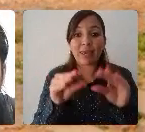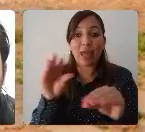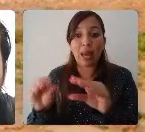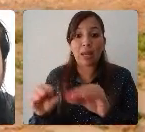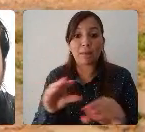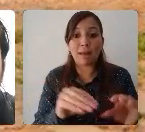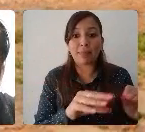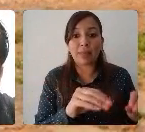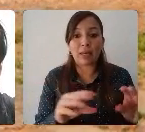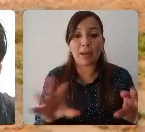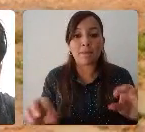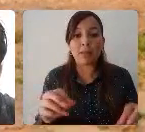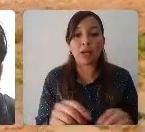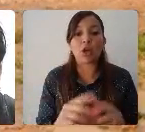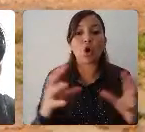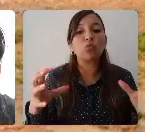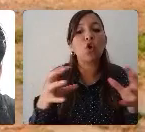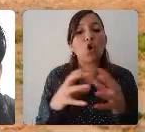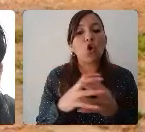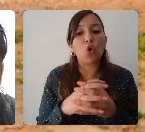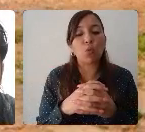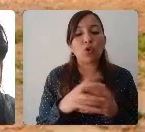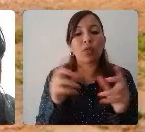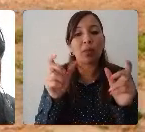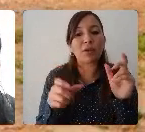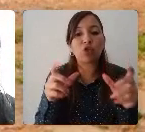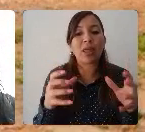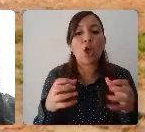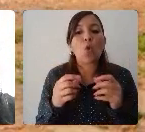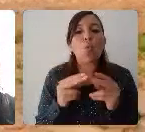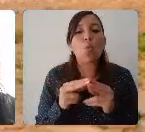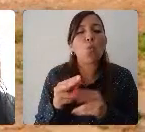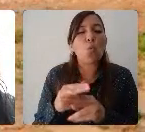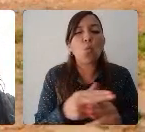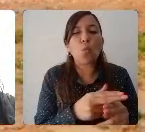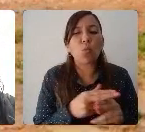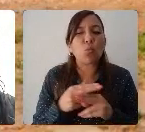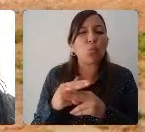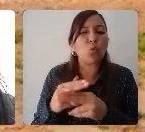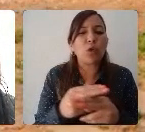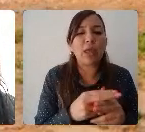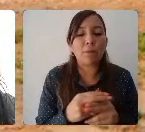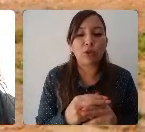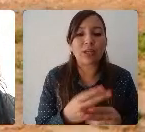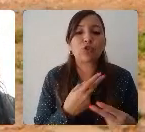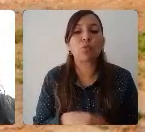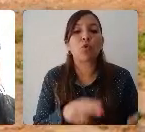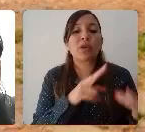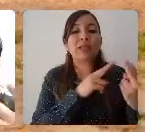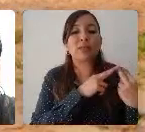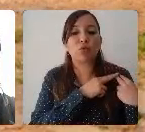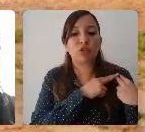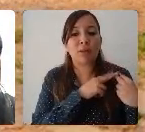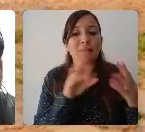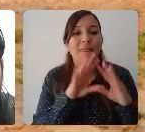que obviamente son comunidades, como mencionaba, que vienen protegiendo, conservando estos ecosistemas y este patrimonio y que lo vienen